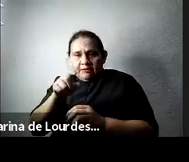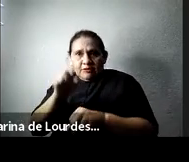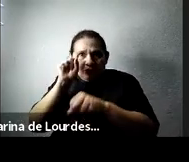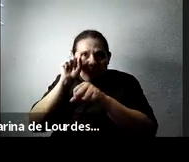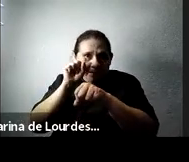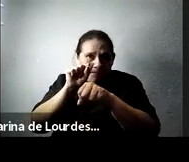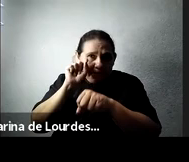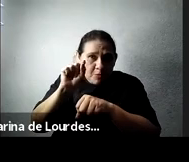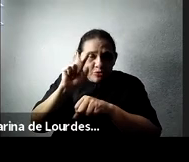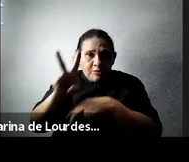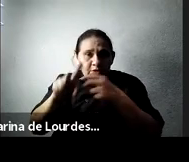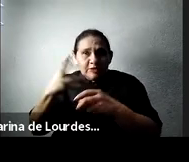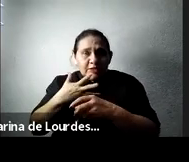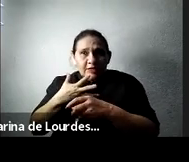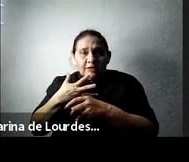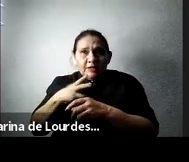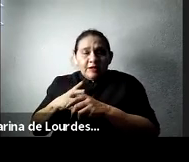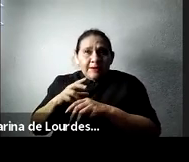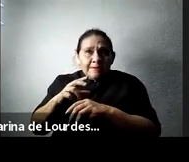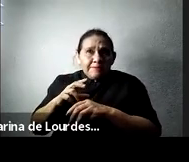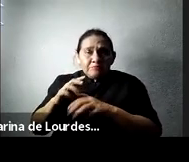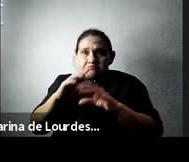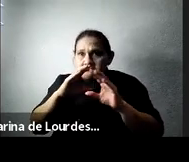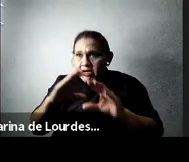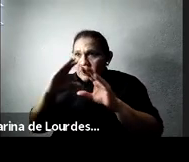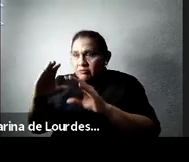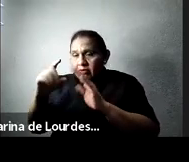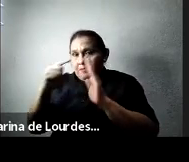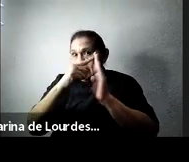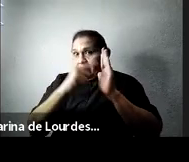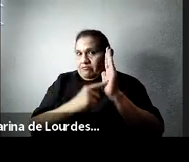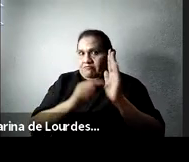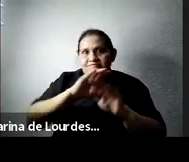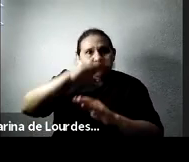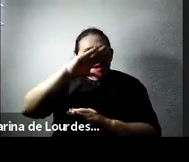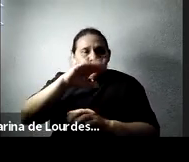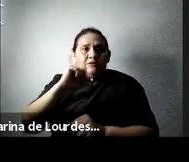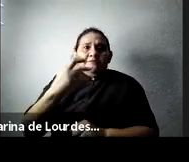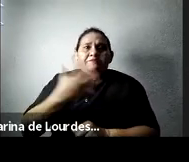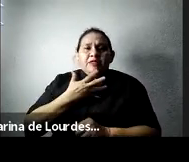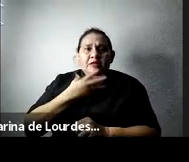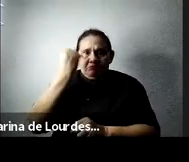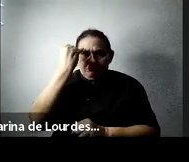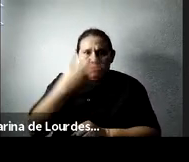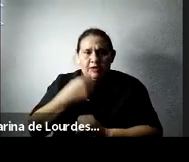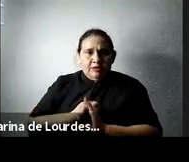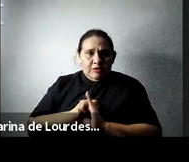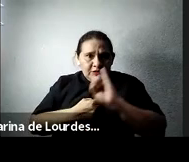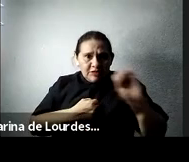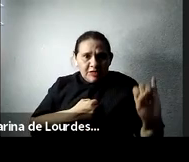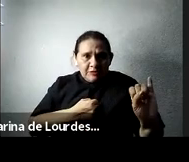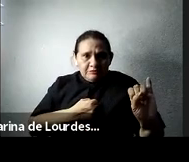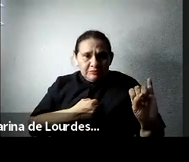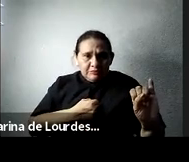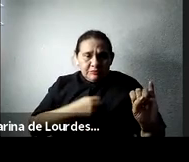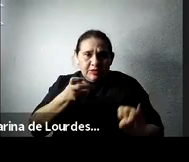vamos a tener que tomar más medidas. Entonces, por ejemplo, tenemos en la imagen del lado izquierdo, ¿no? Pues